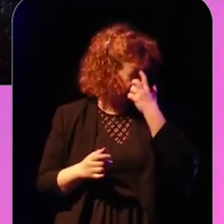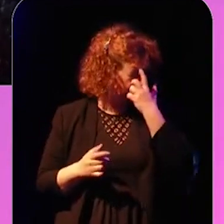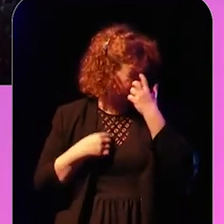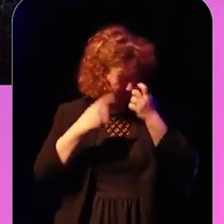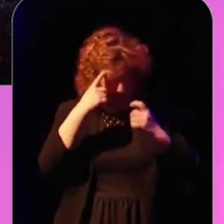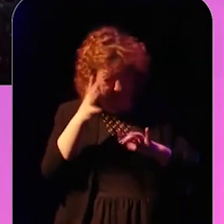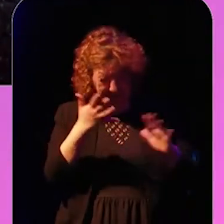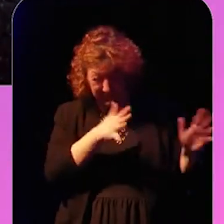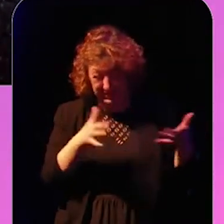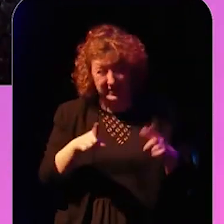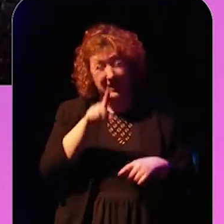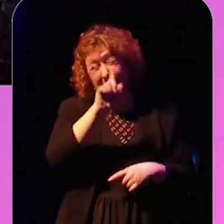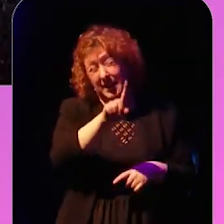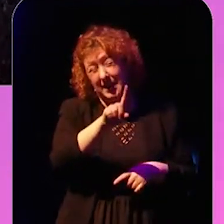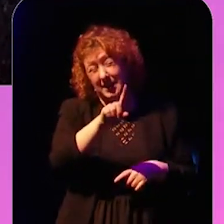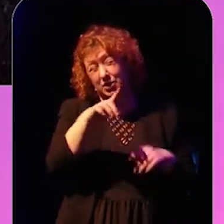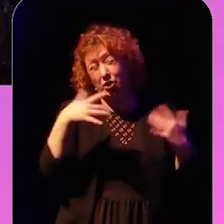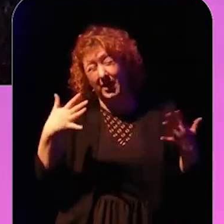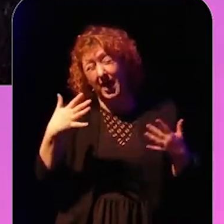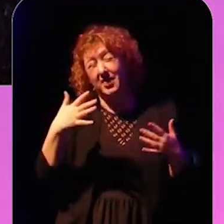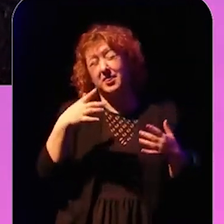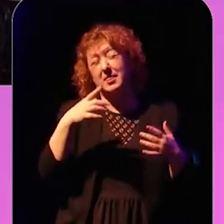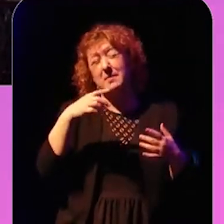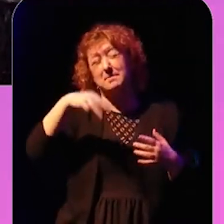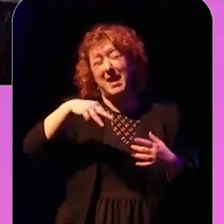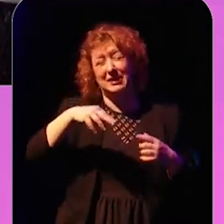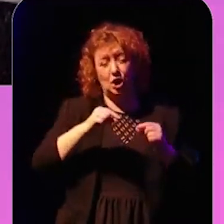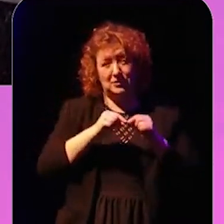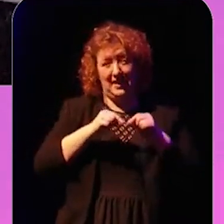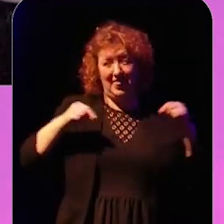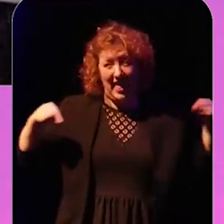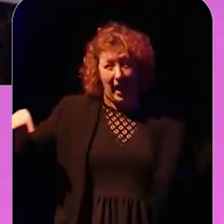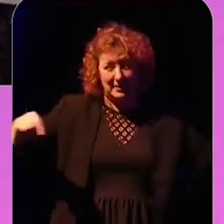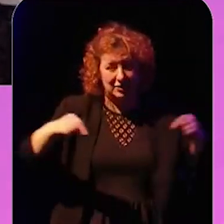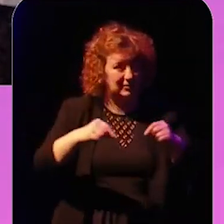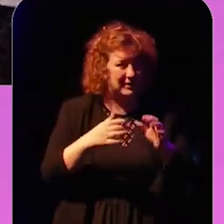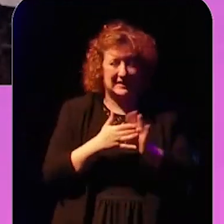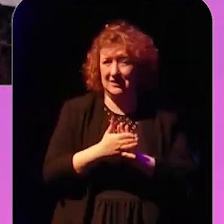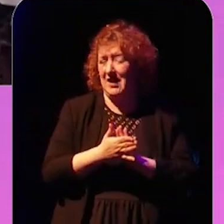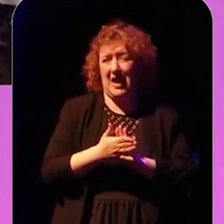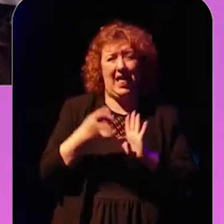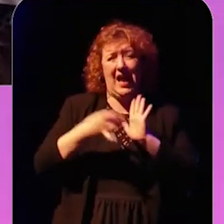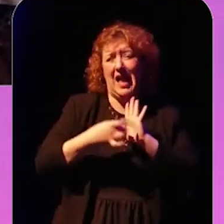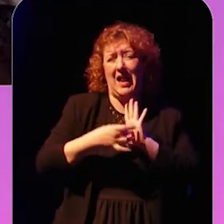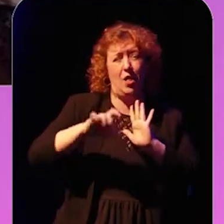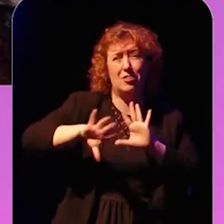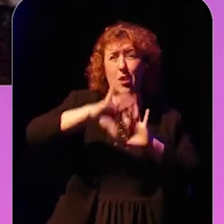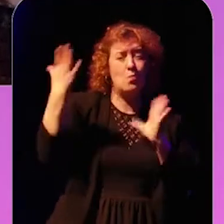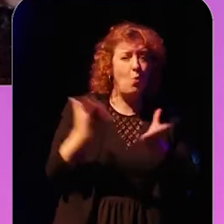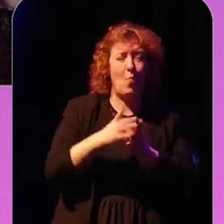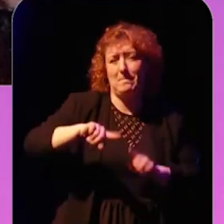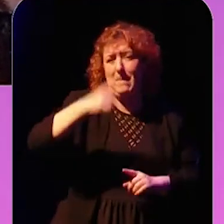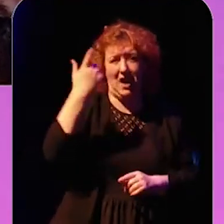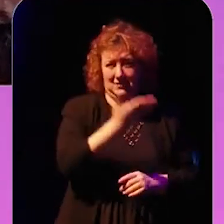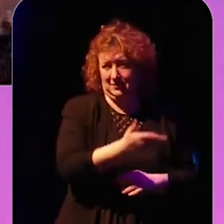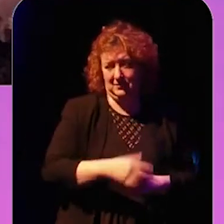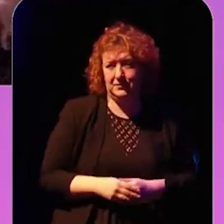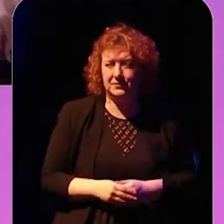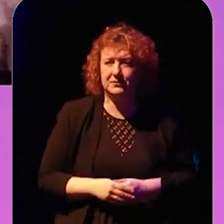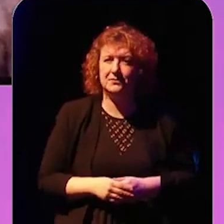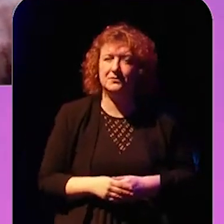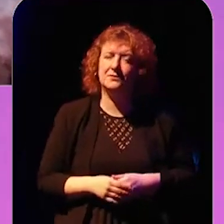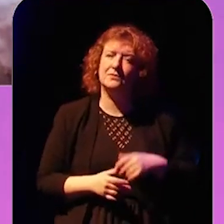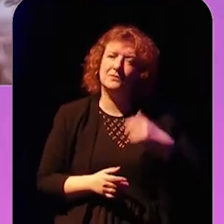unos 110-120 metros de diámetro, la pantalla con mayor resolución del mundo.